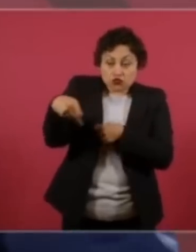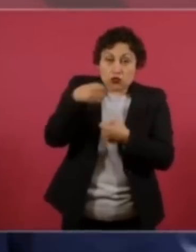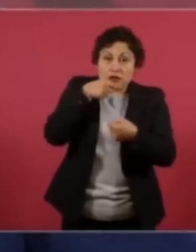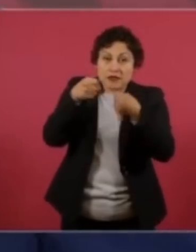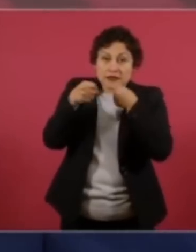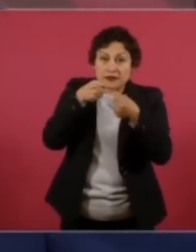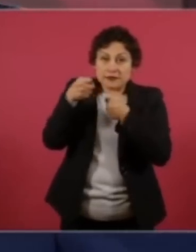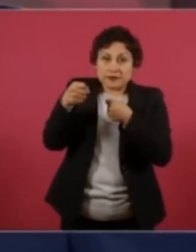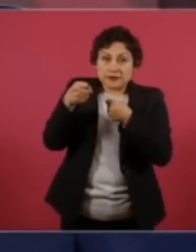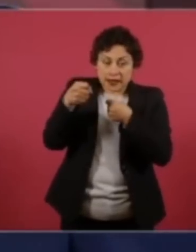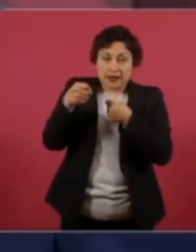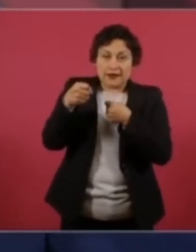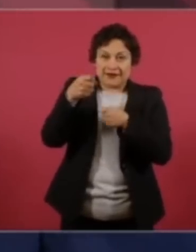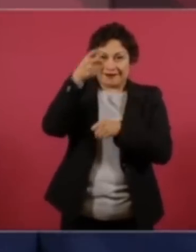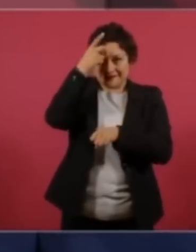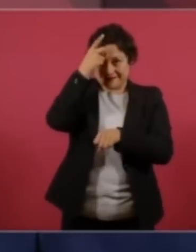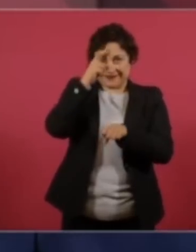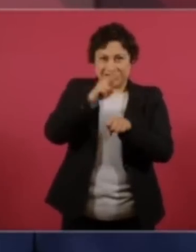porque